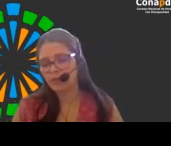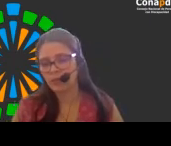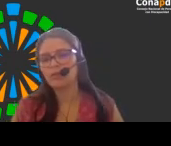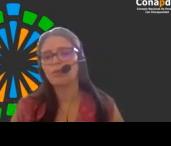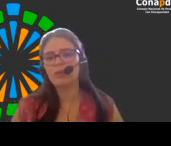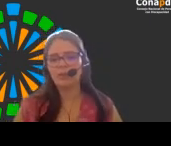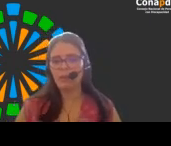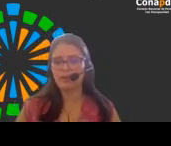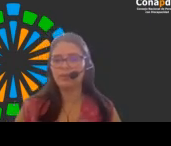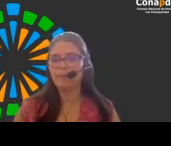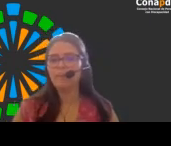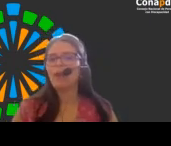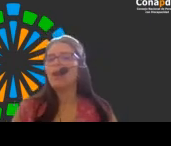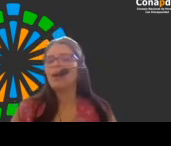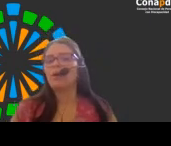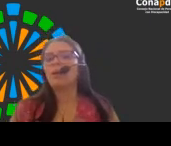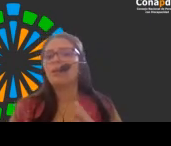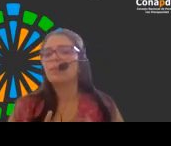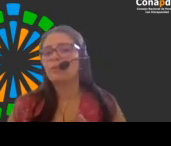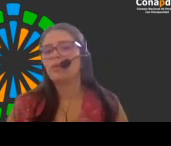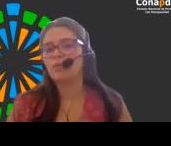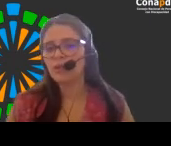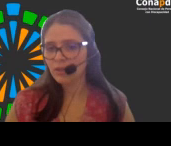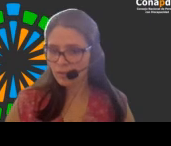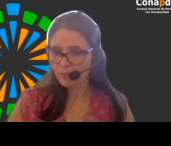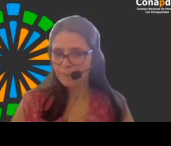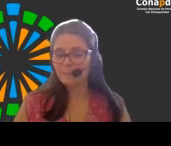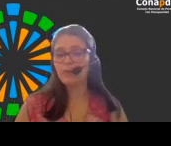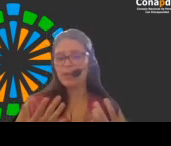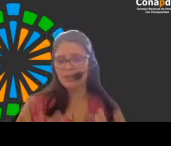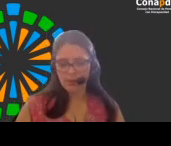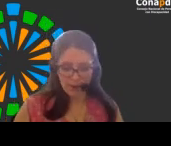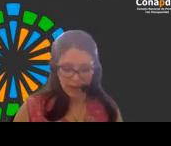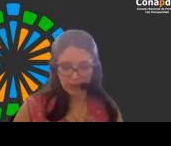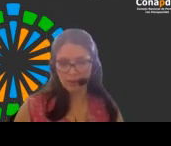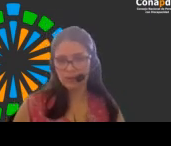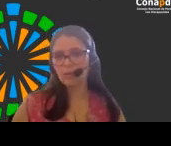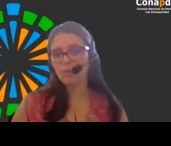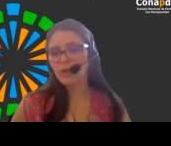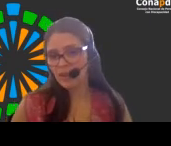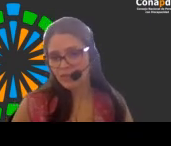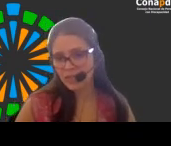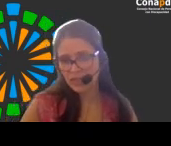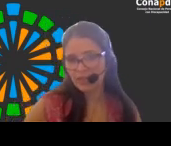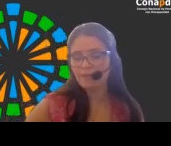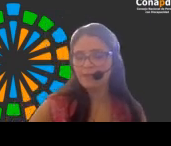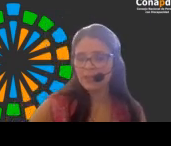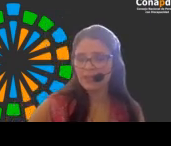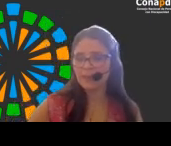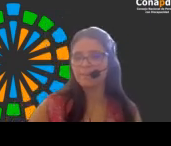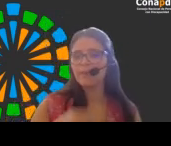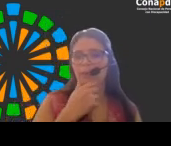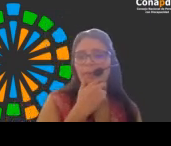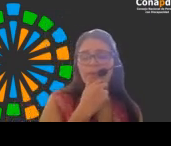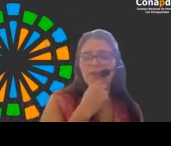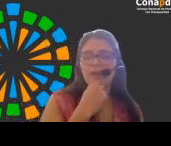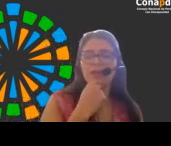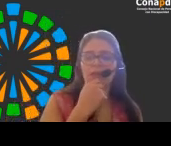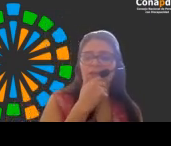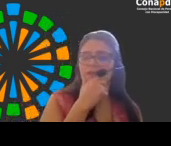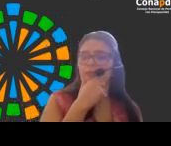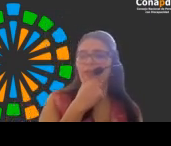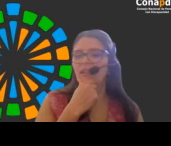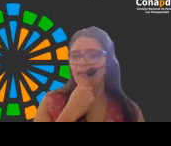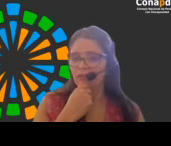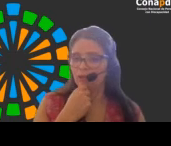de condiciones con las demás ahora desmenucemos esto lo que les hablaba antes una deficiencia física vamos